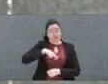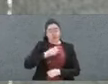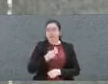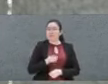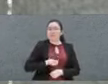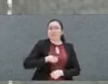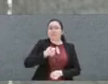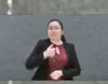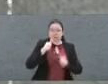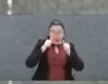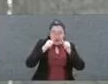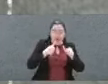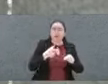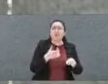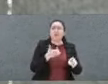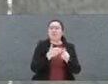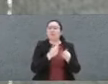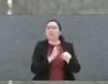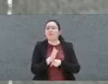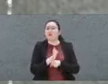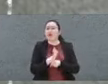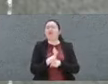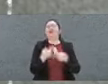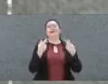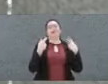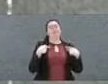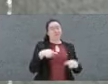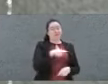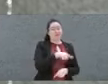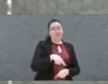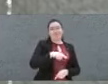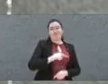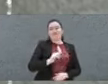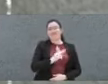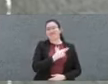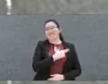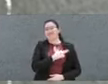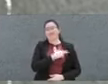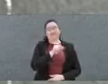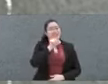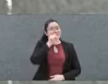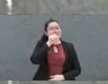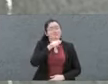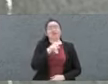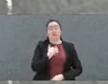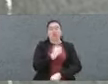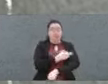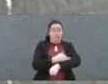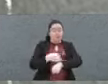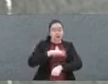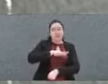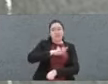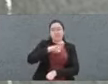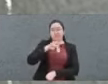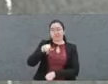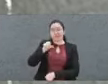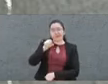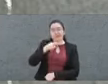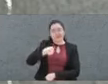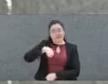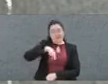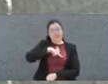víctimas, cada una de las personas, familias que lamentablemente falleció alguno de sus